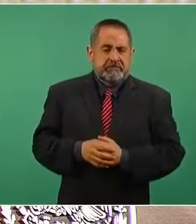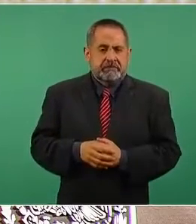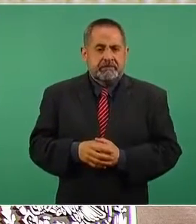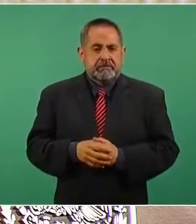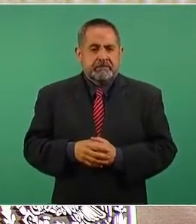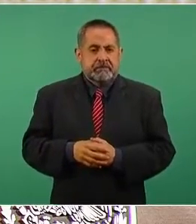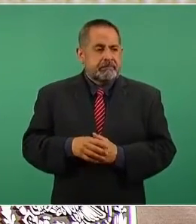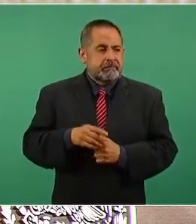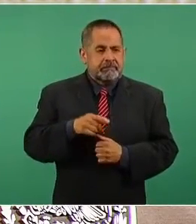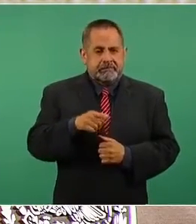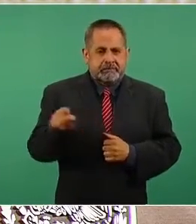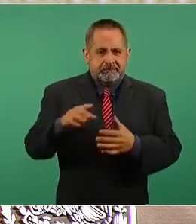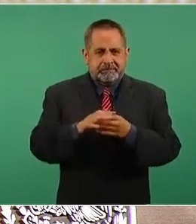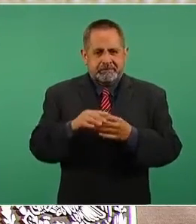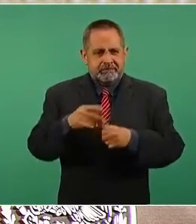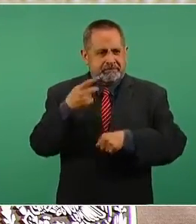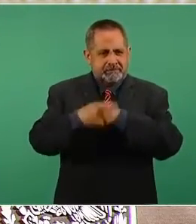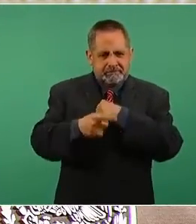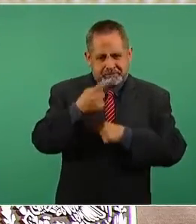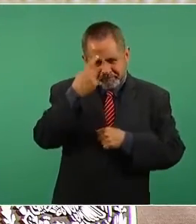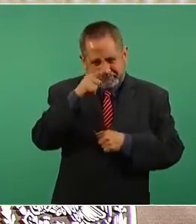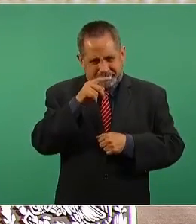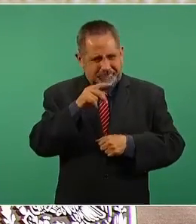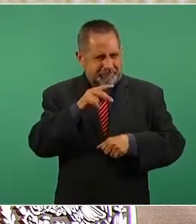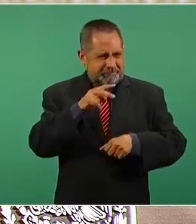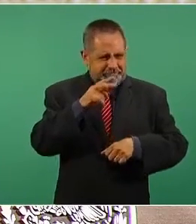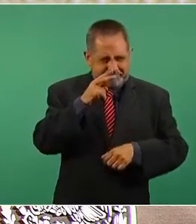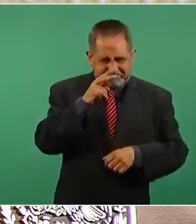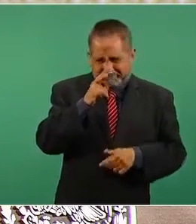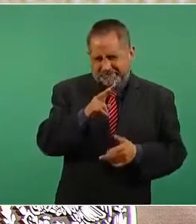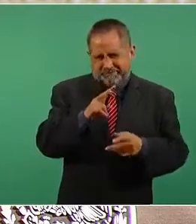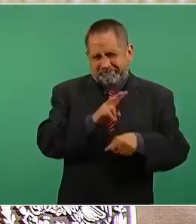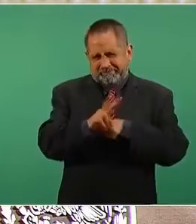Peligro para México, Venezuela,